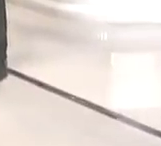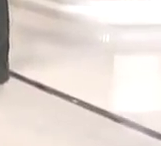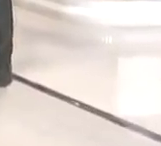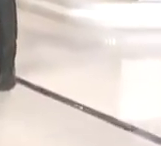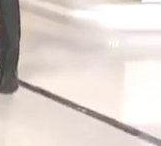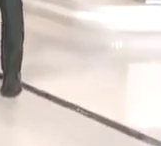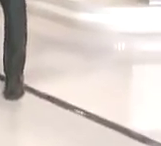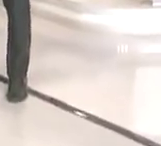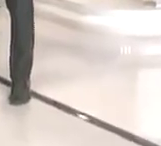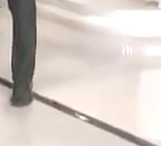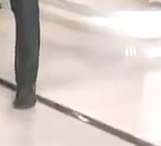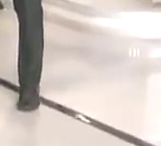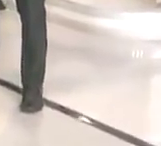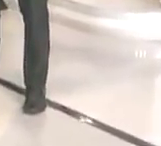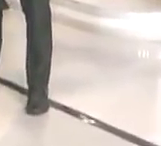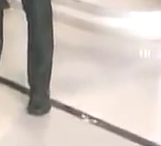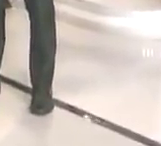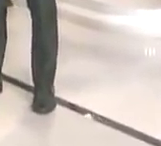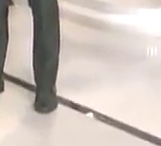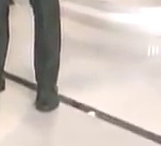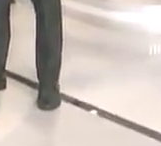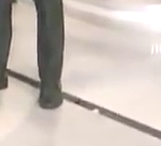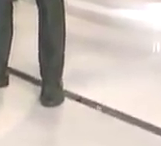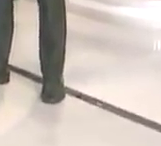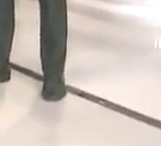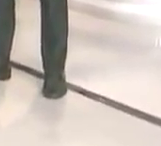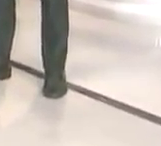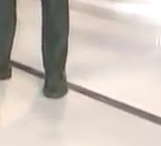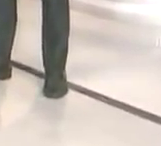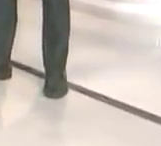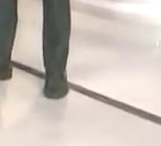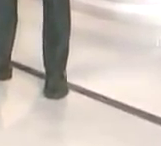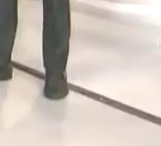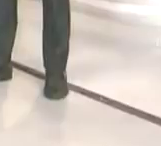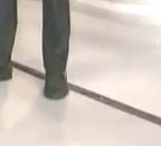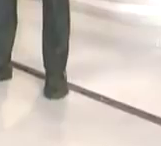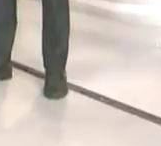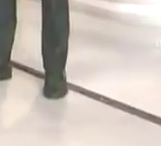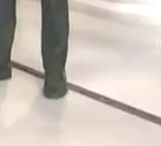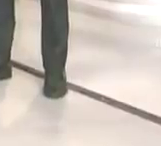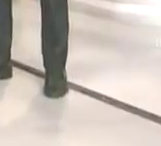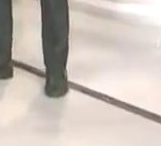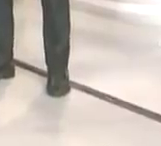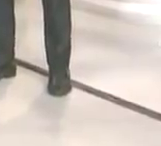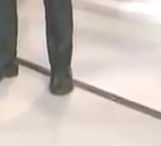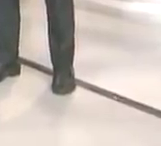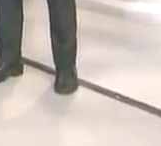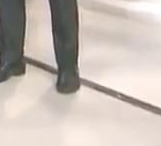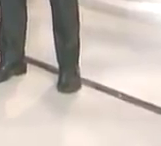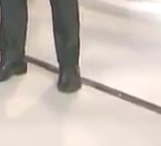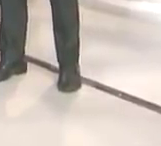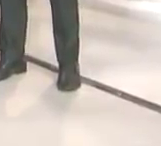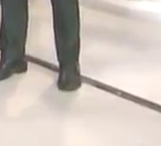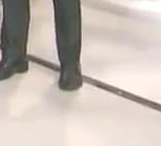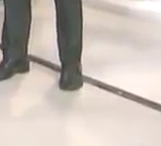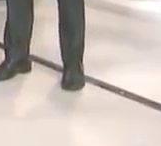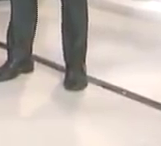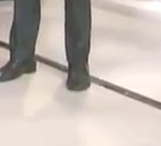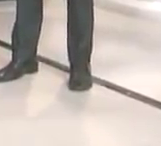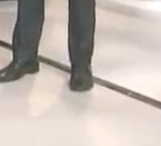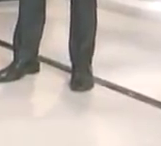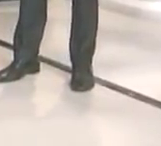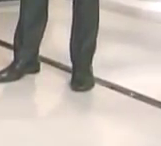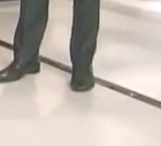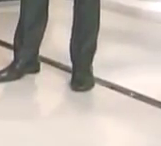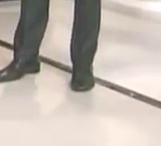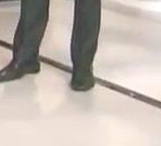de la Unidad Revolucionaria para las elecciones de este próximo 22 de abril, luego de la entrega de este segundo plan de la patria ante el